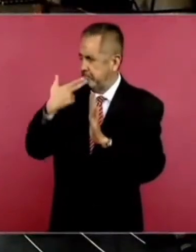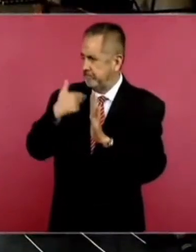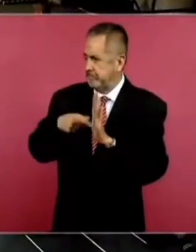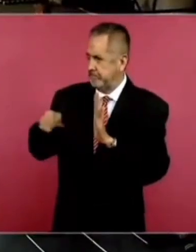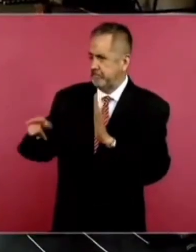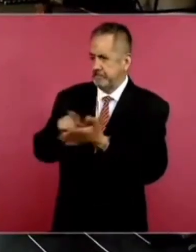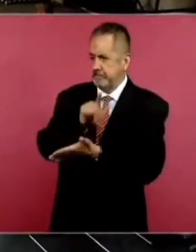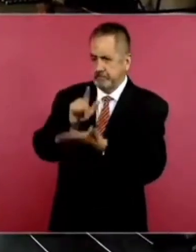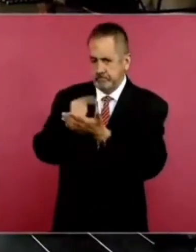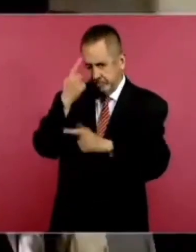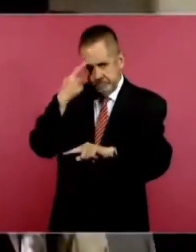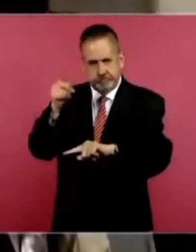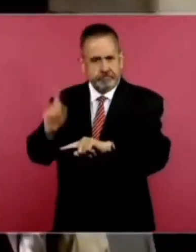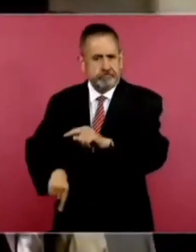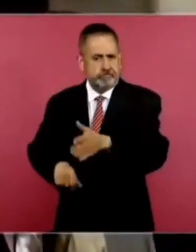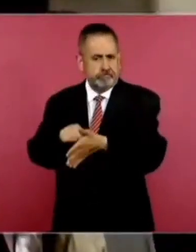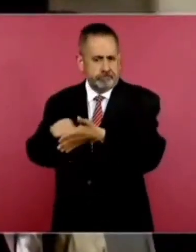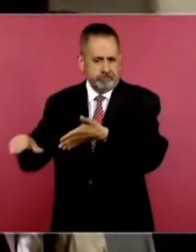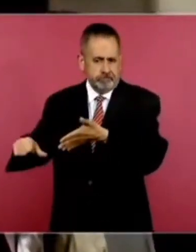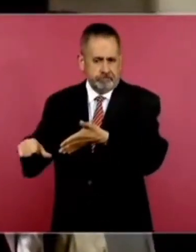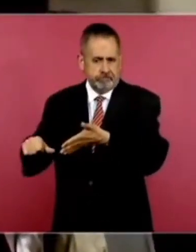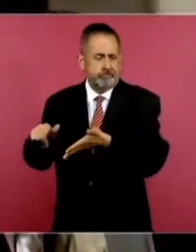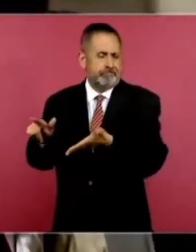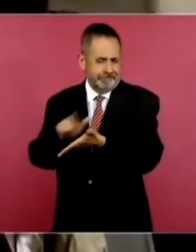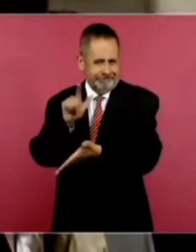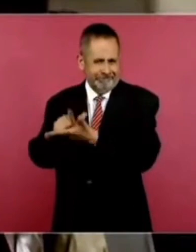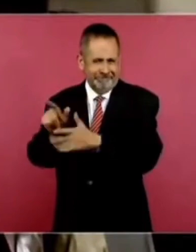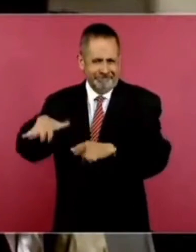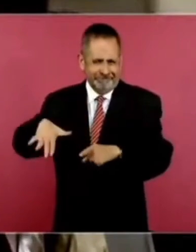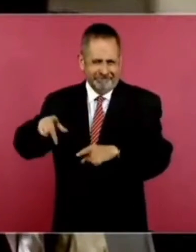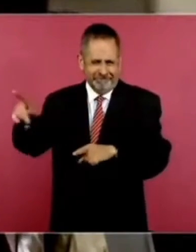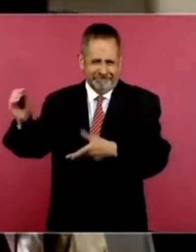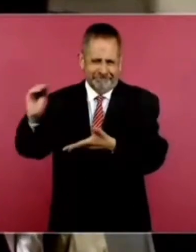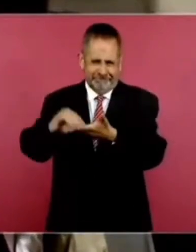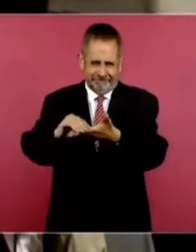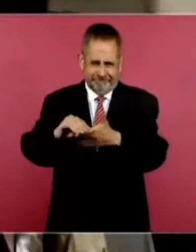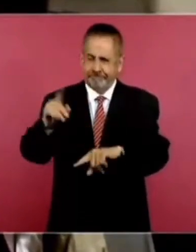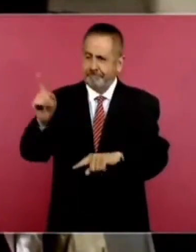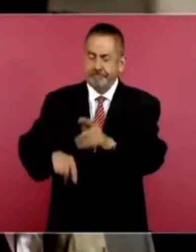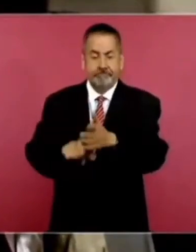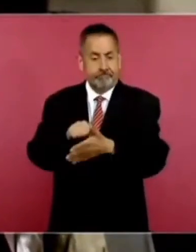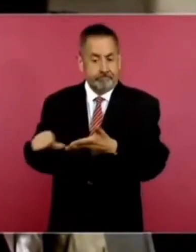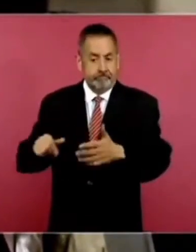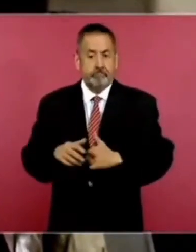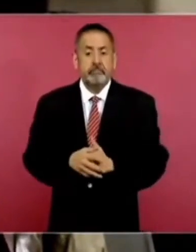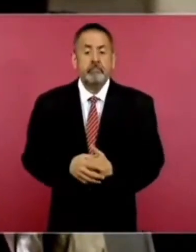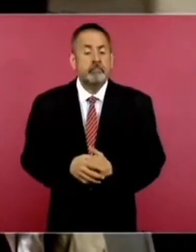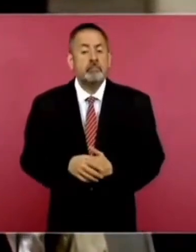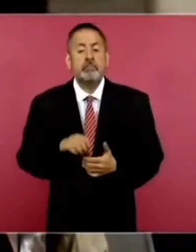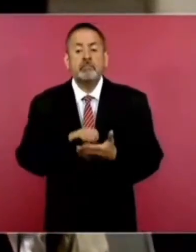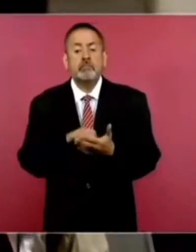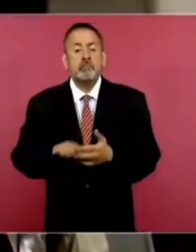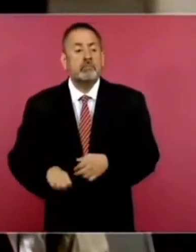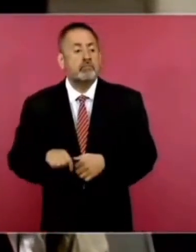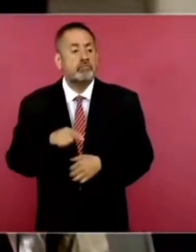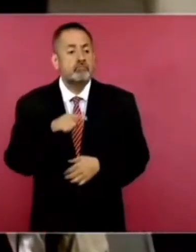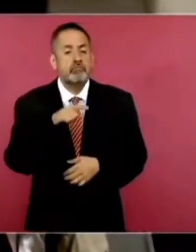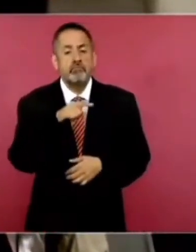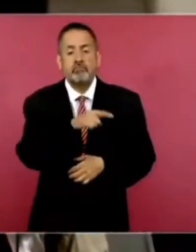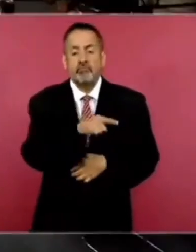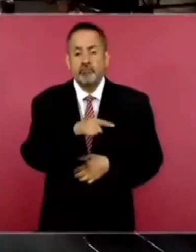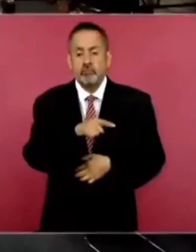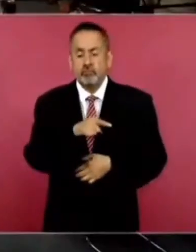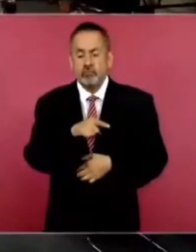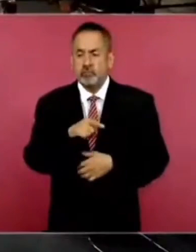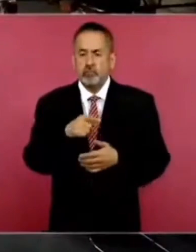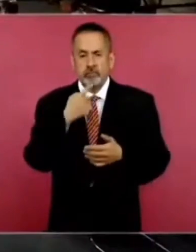acción para declarar inconstitucional lo de que los funcionarios del Poder Judicial ganen menos